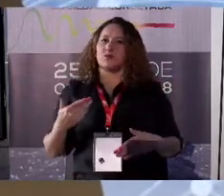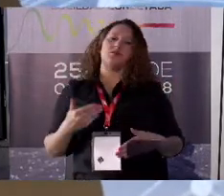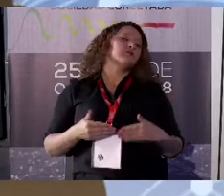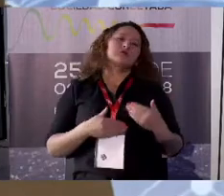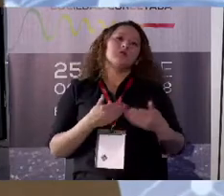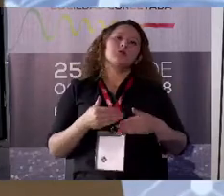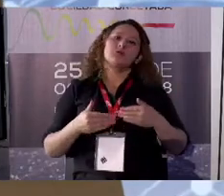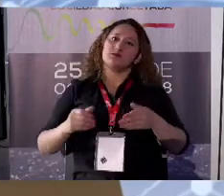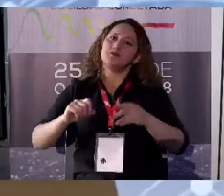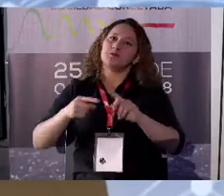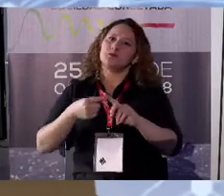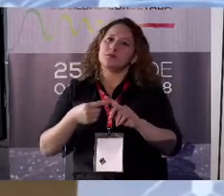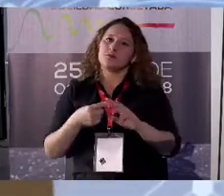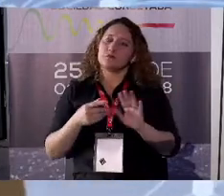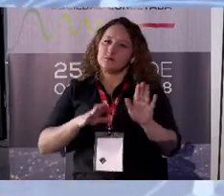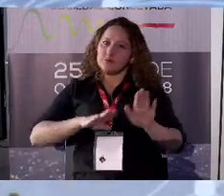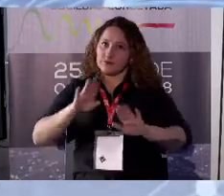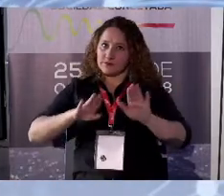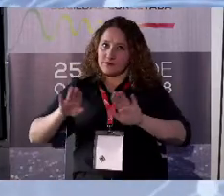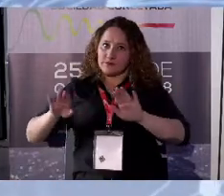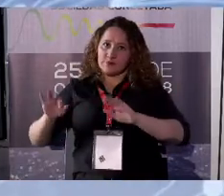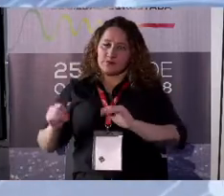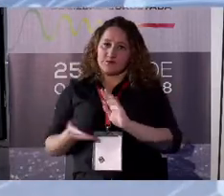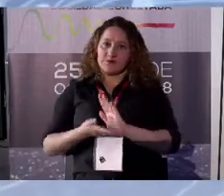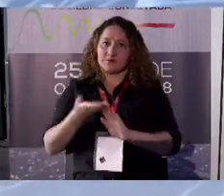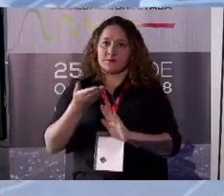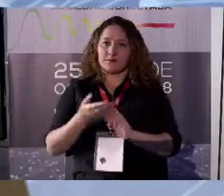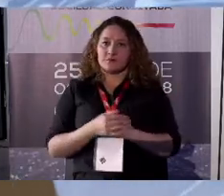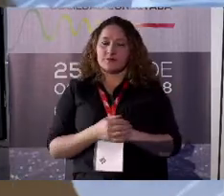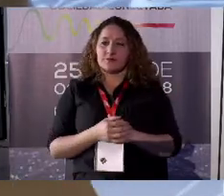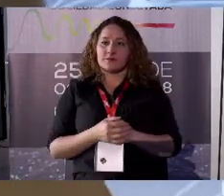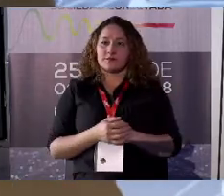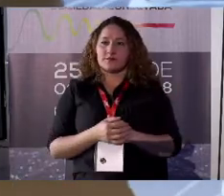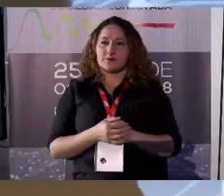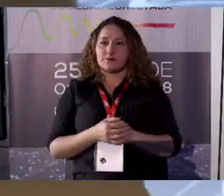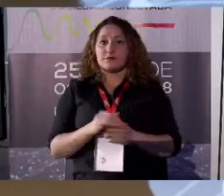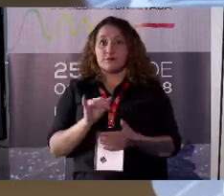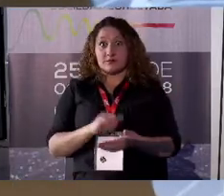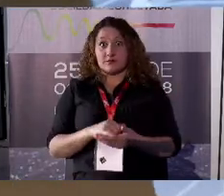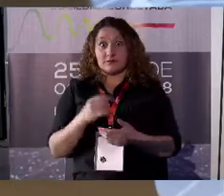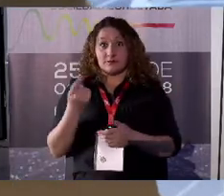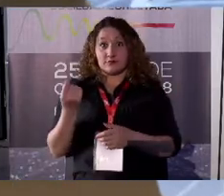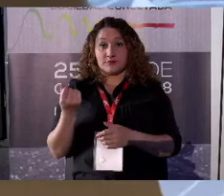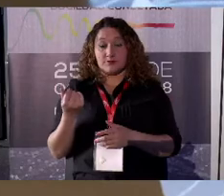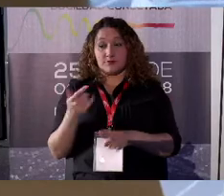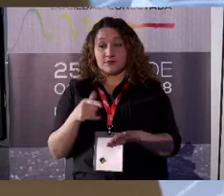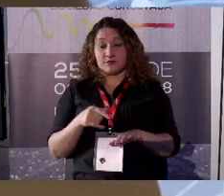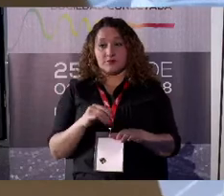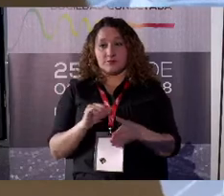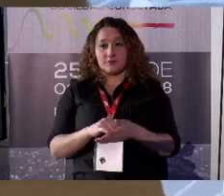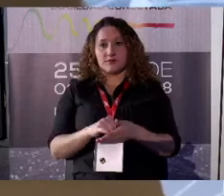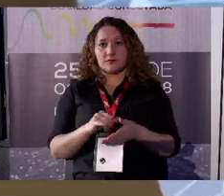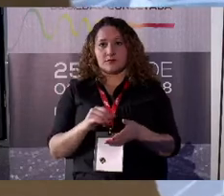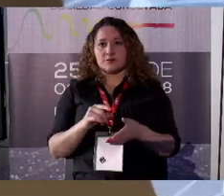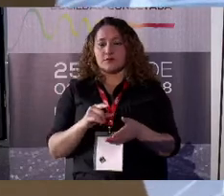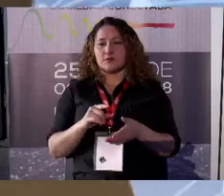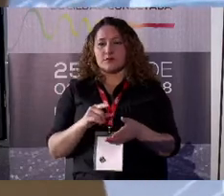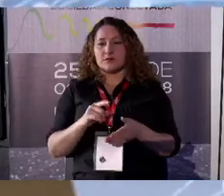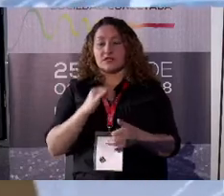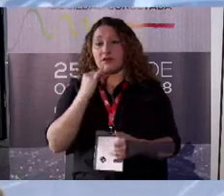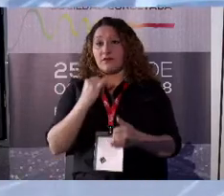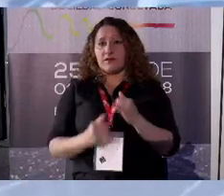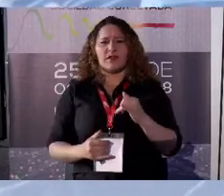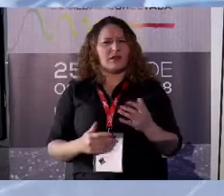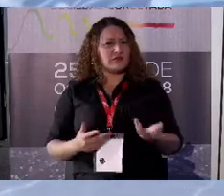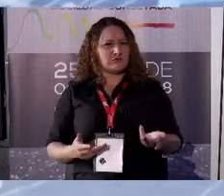o primera, que es la subasta de reloj ascendente. Y esos precios que terminan o los precios finales de esa subasta no